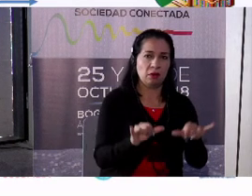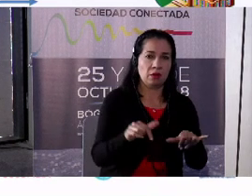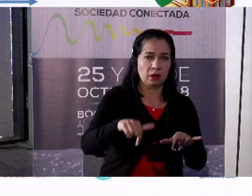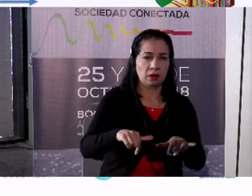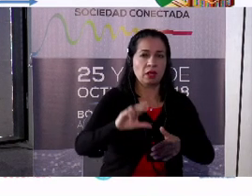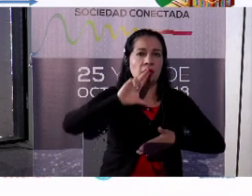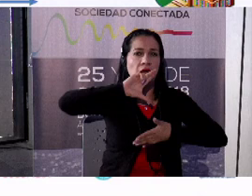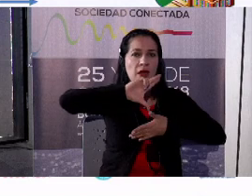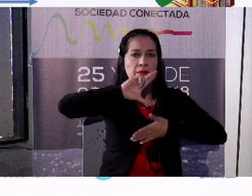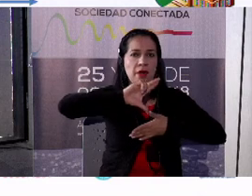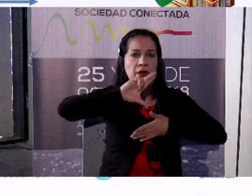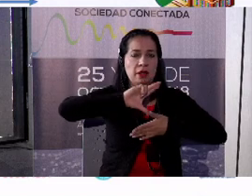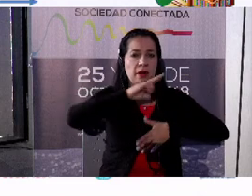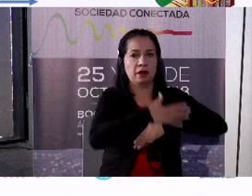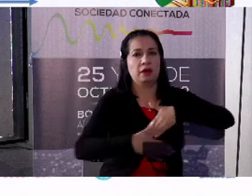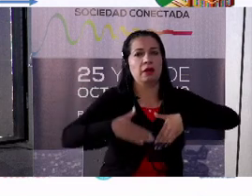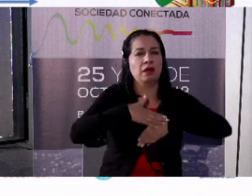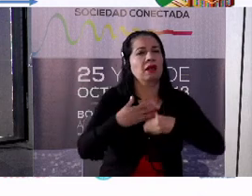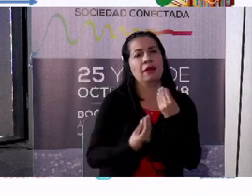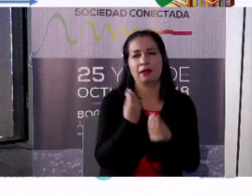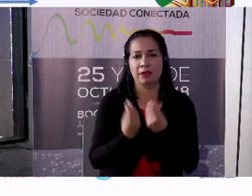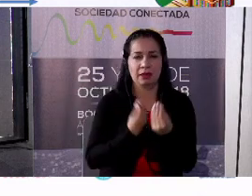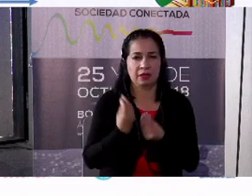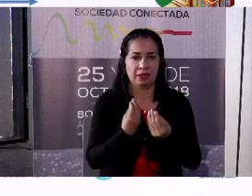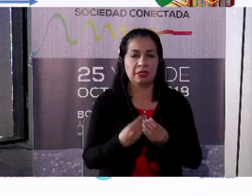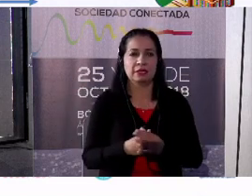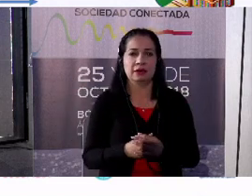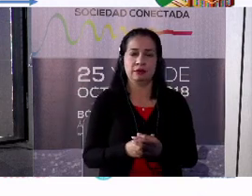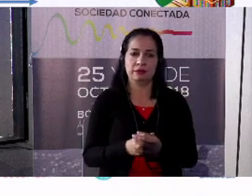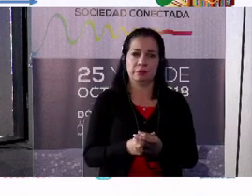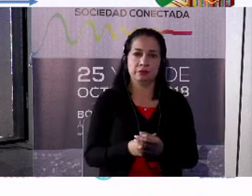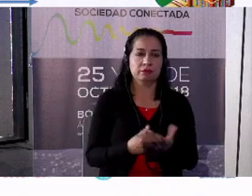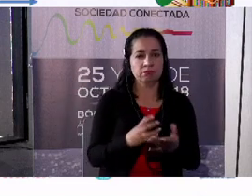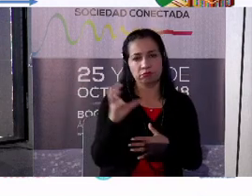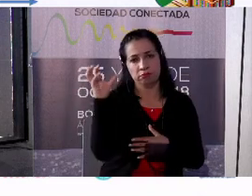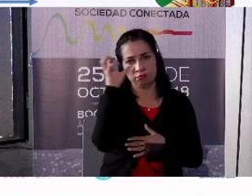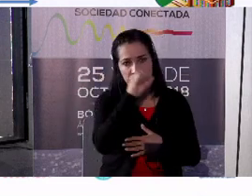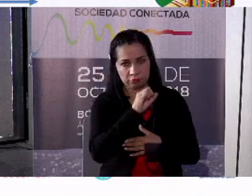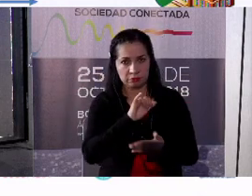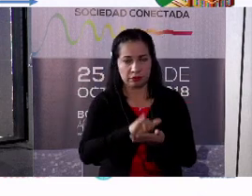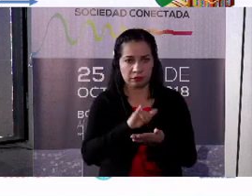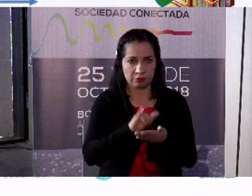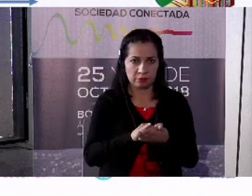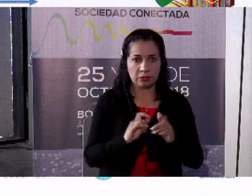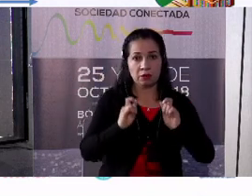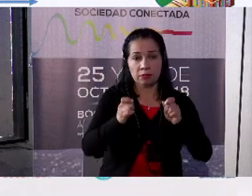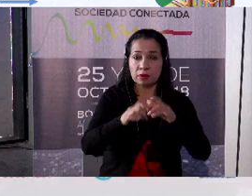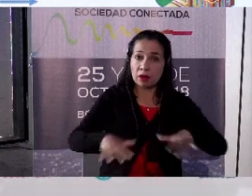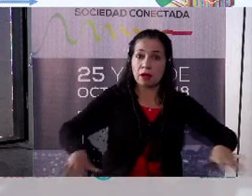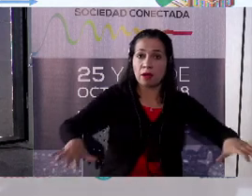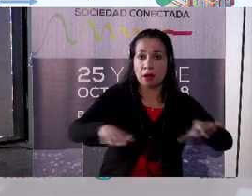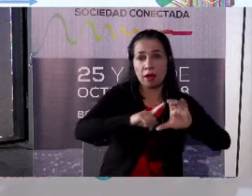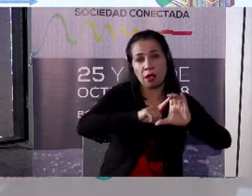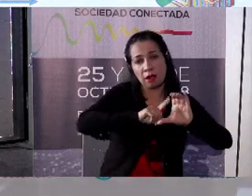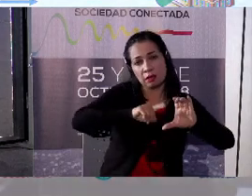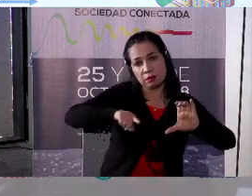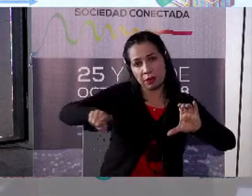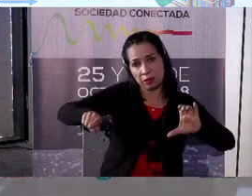América Latina qué deberíamos hacer nos dimos cuenta que la asignación de espectro